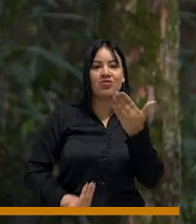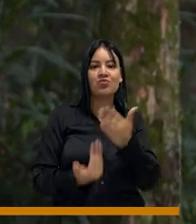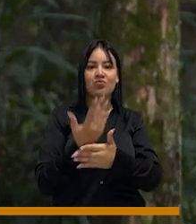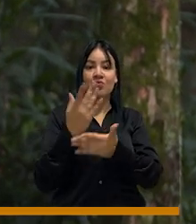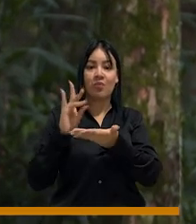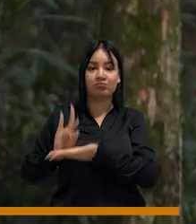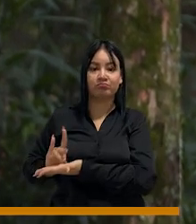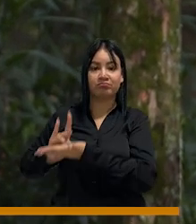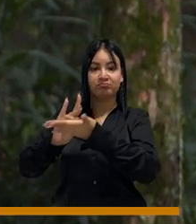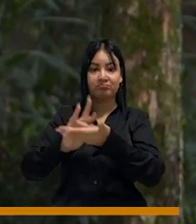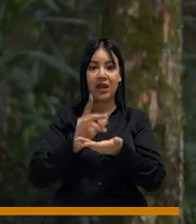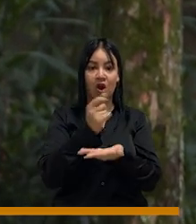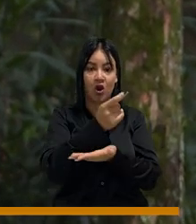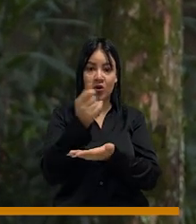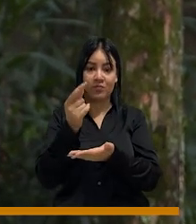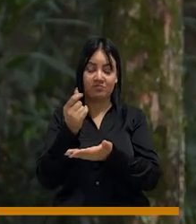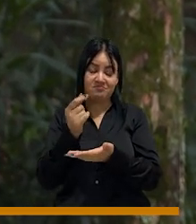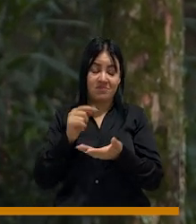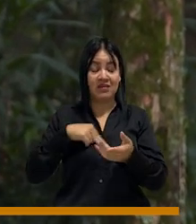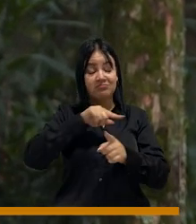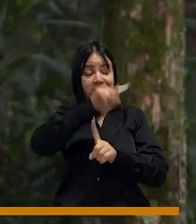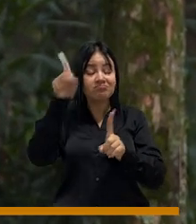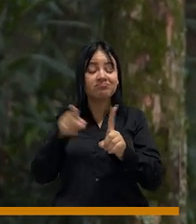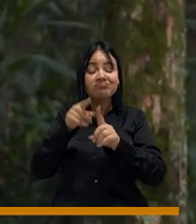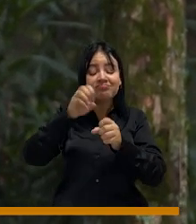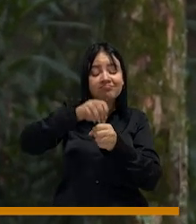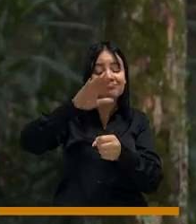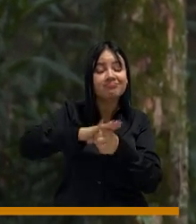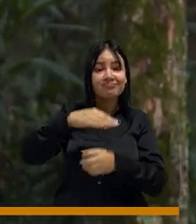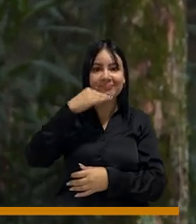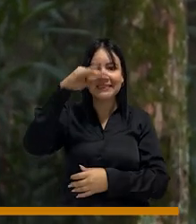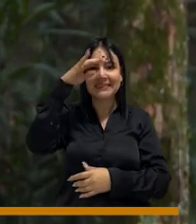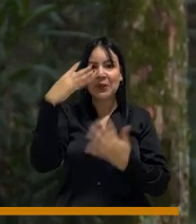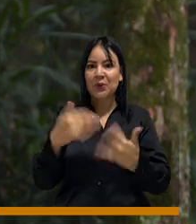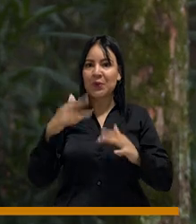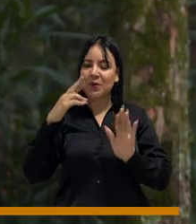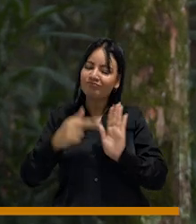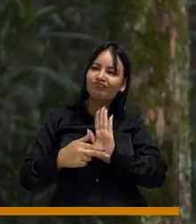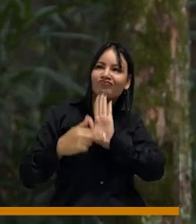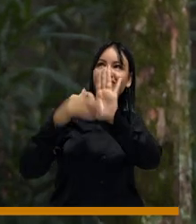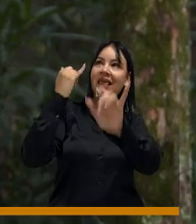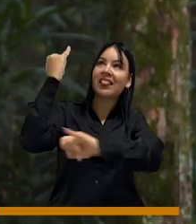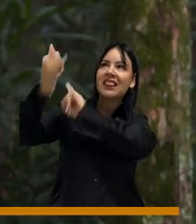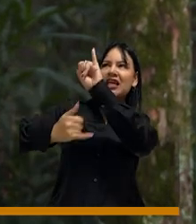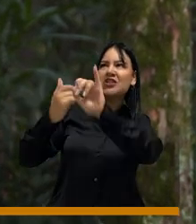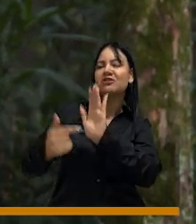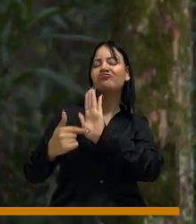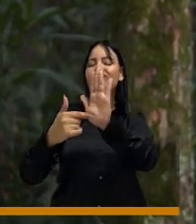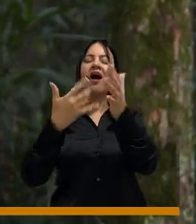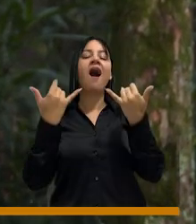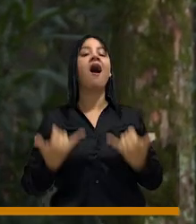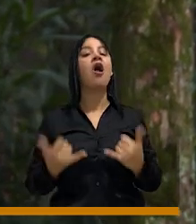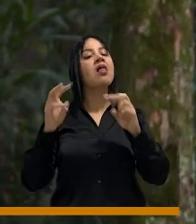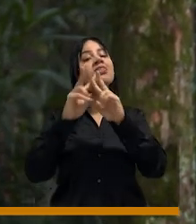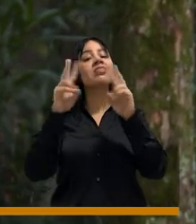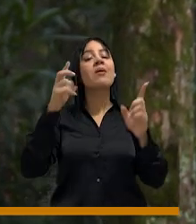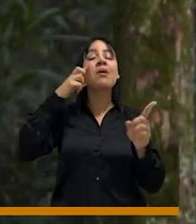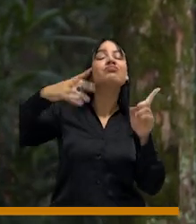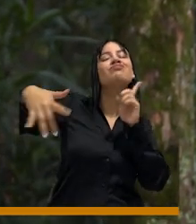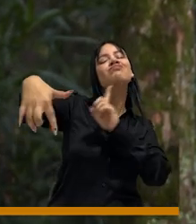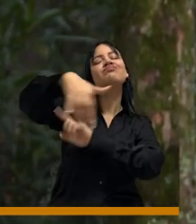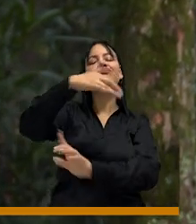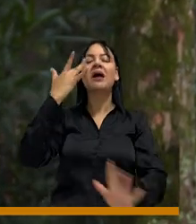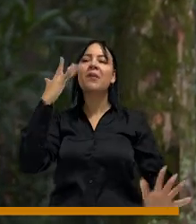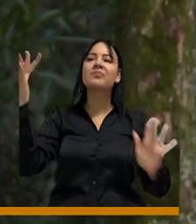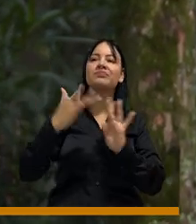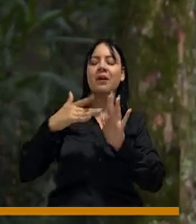el nuevo modelo de economía circular en todo el distrito de Medellín. Medellín va a ser un referente a nivel internacional, como lo es hoy, en temas